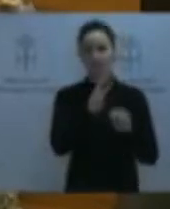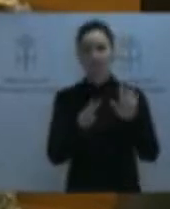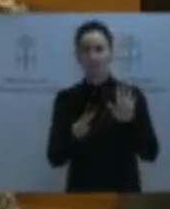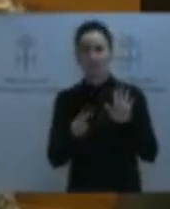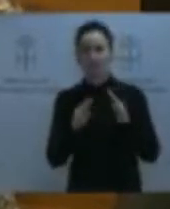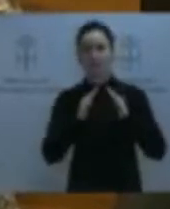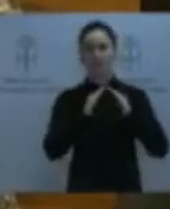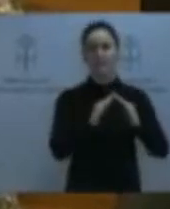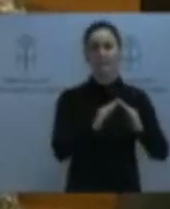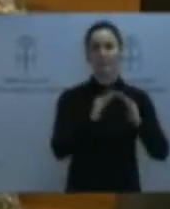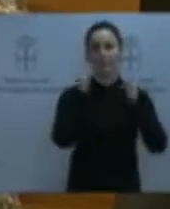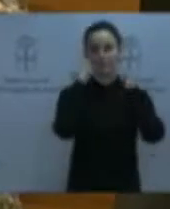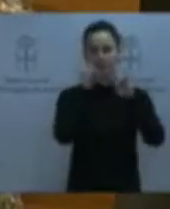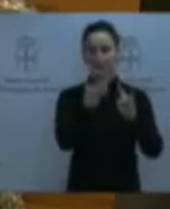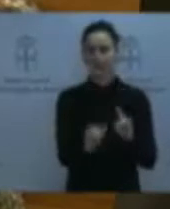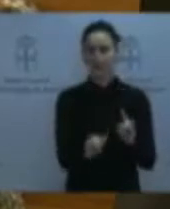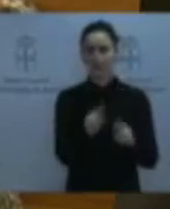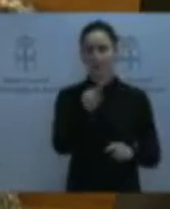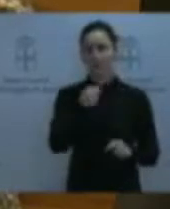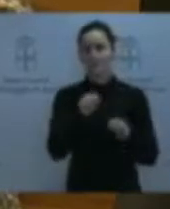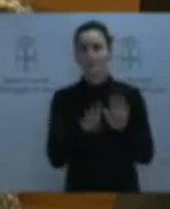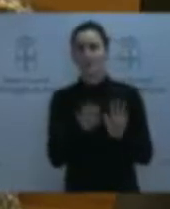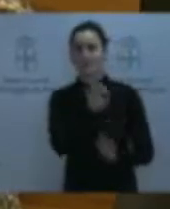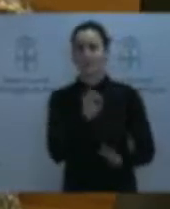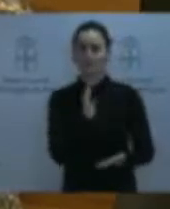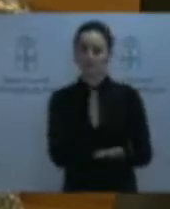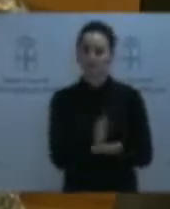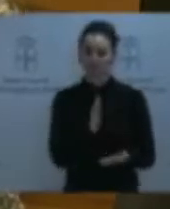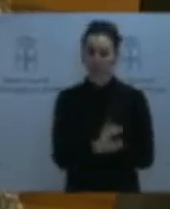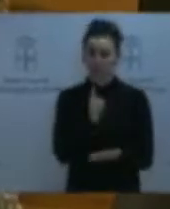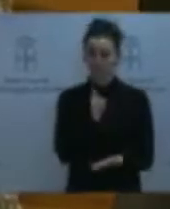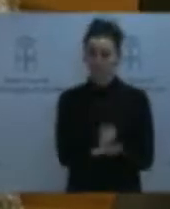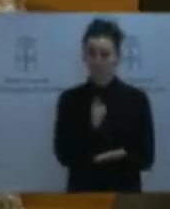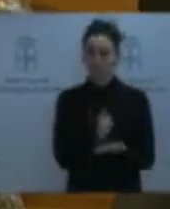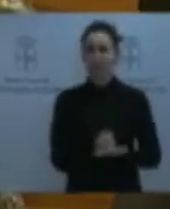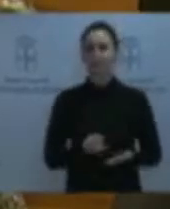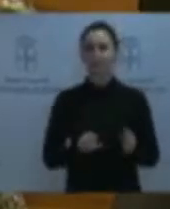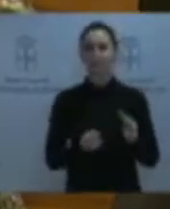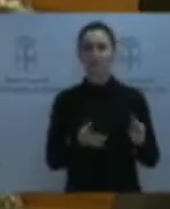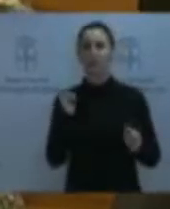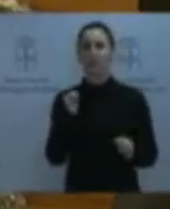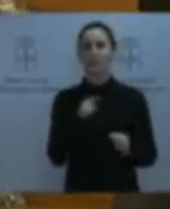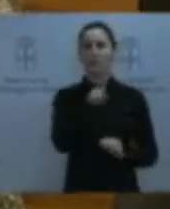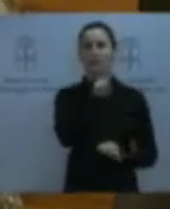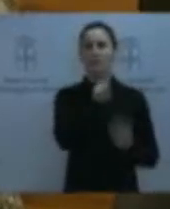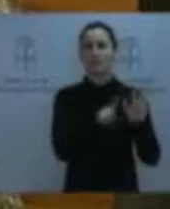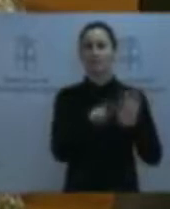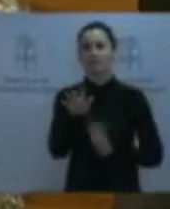En ganadería de carne de vacuno hay 165 explotaciones, lo que supone